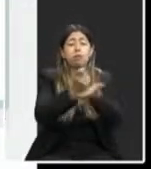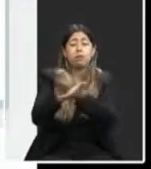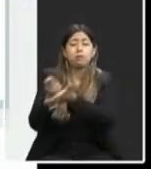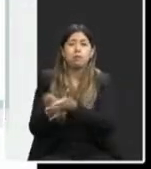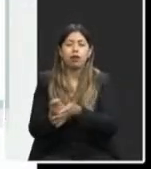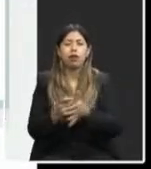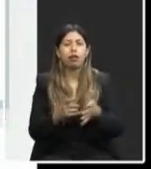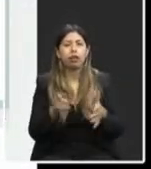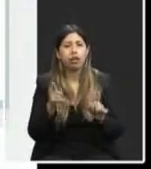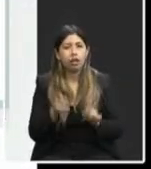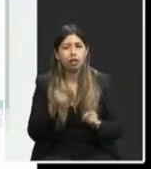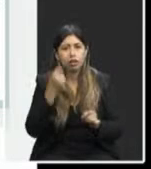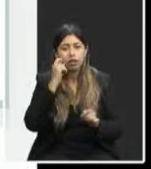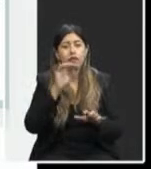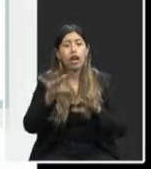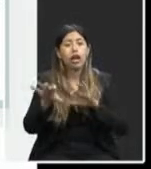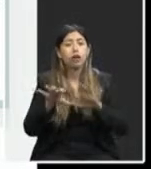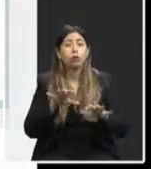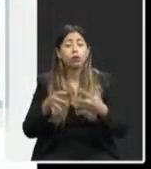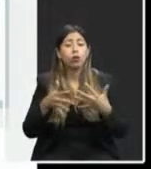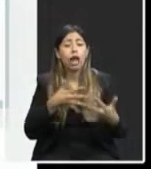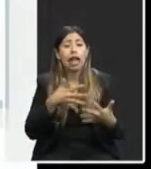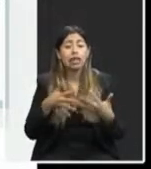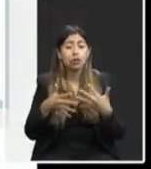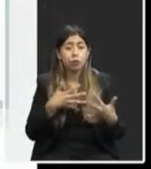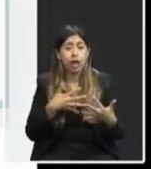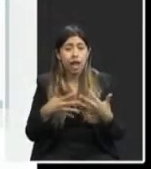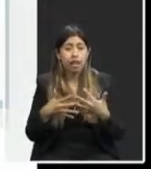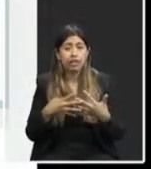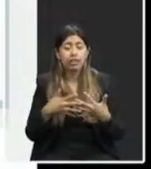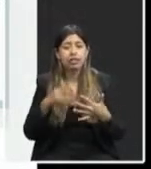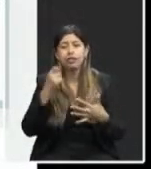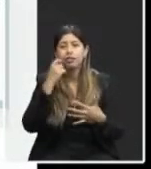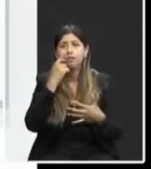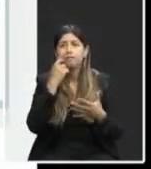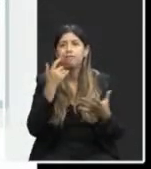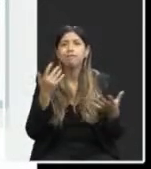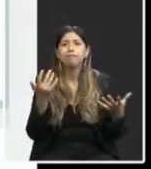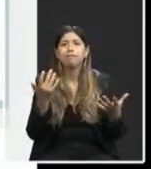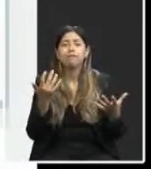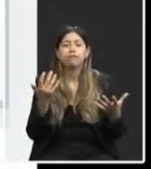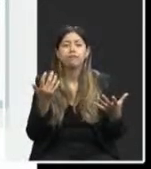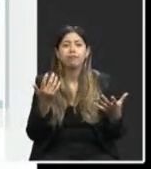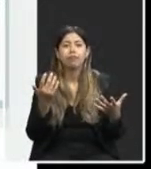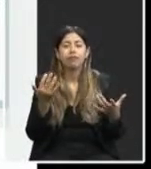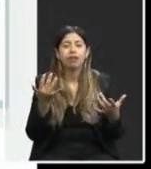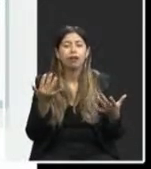presión sobre los recursos naturales es tal que ya no,